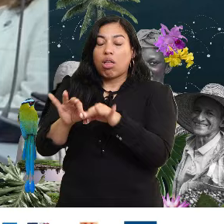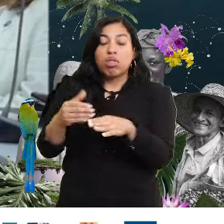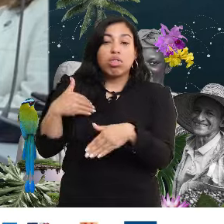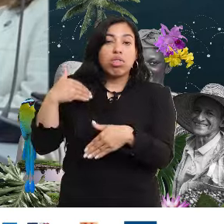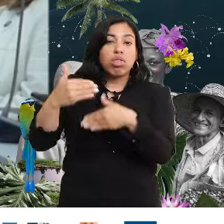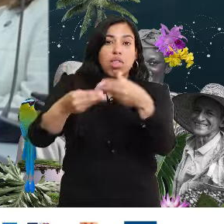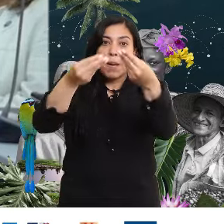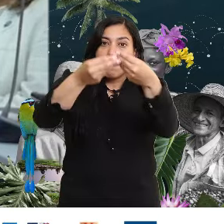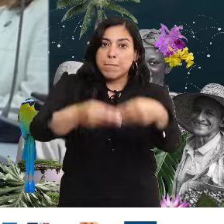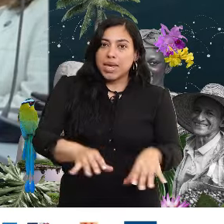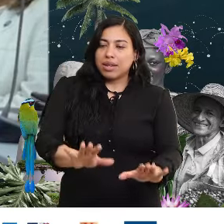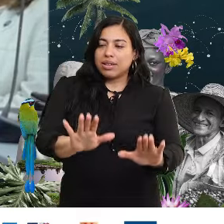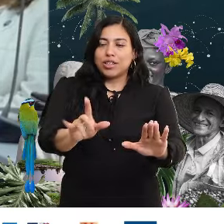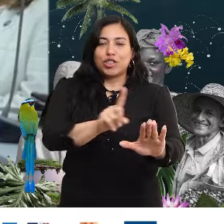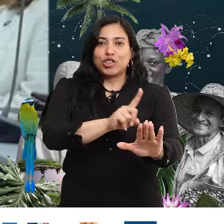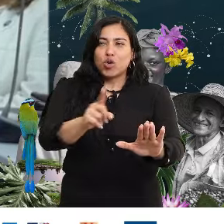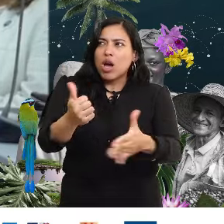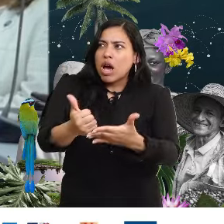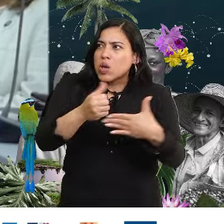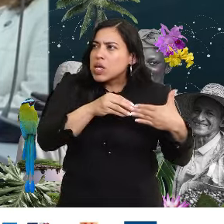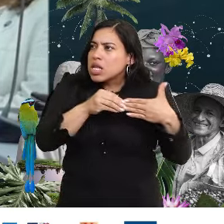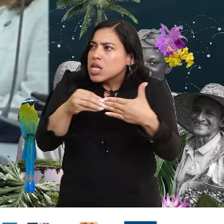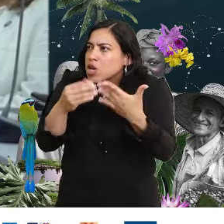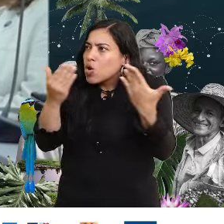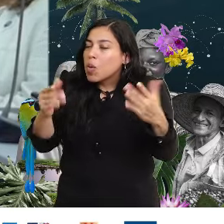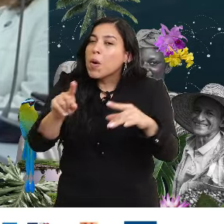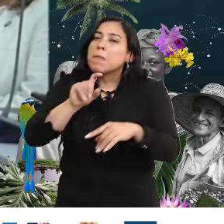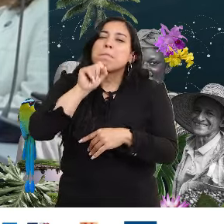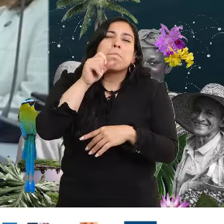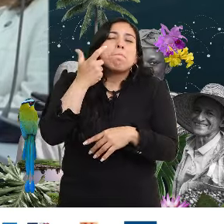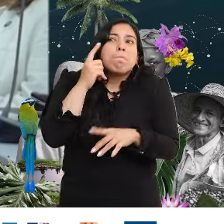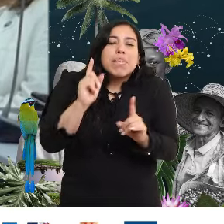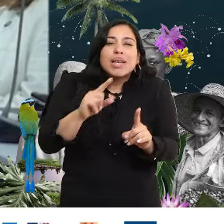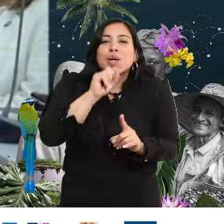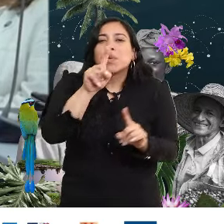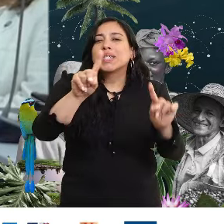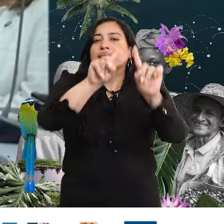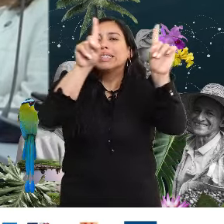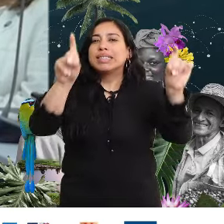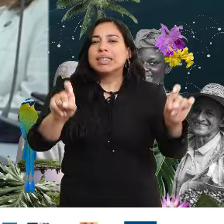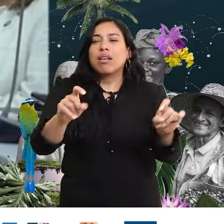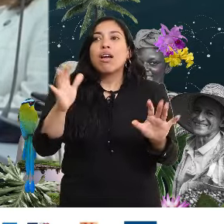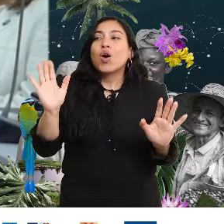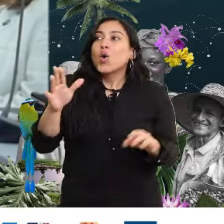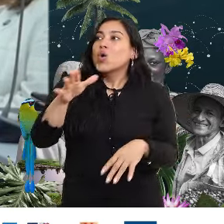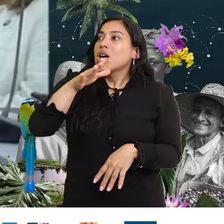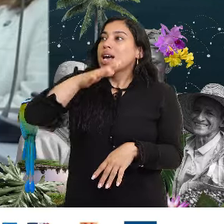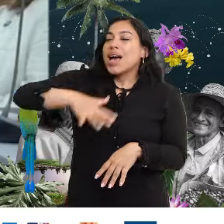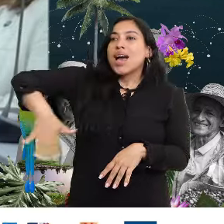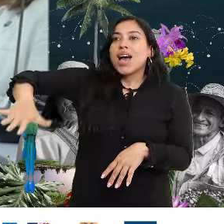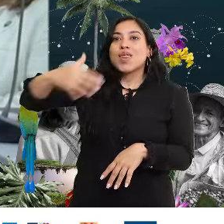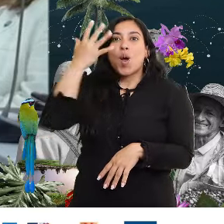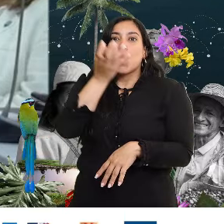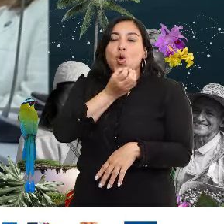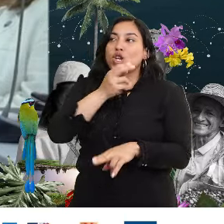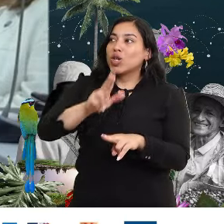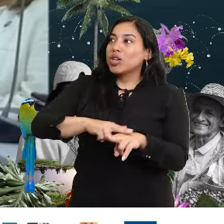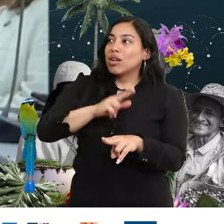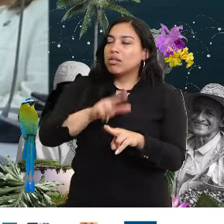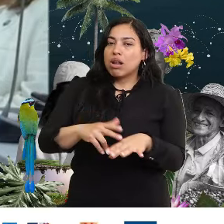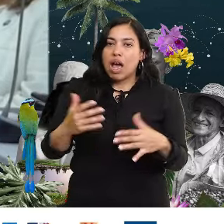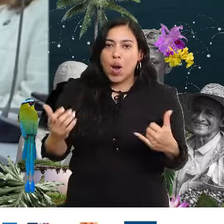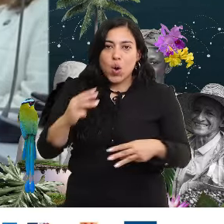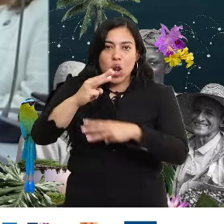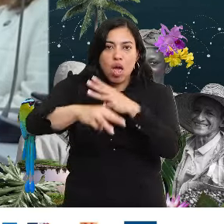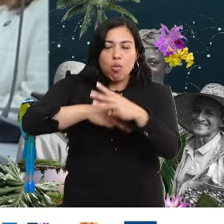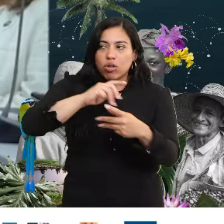pueden guiarnos. Pero es una pregunta abierta, porque ya no estamos en el paraíso estable que estábamos, estamos en un mundo de cambio,